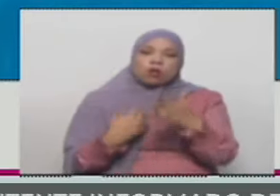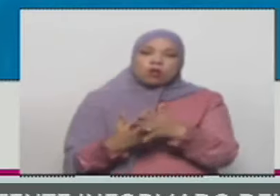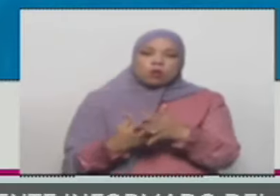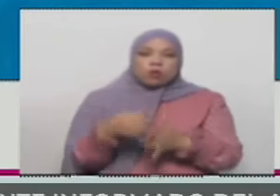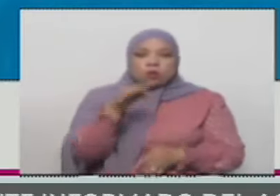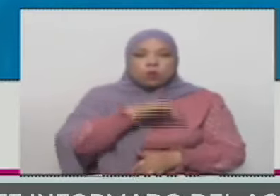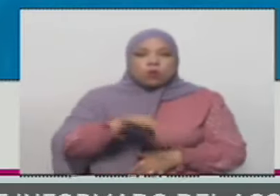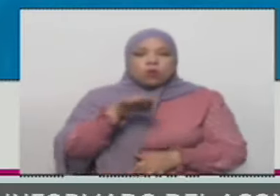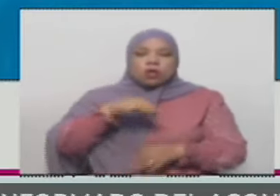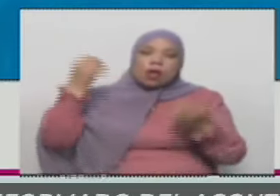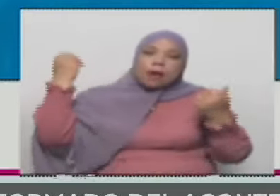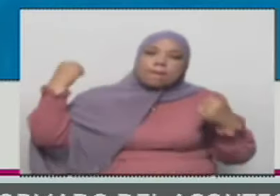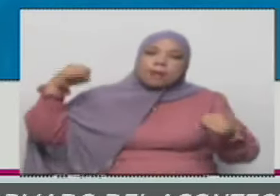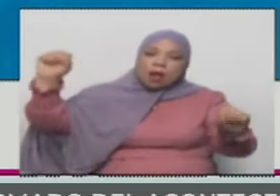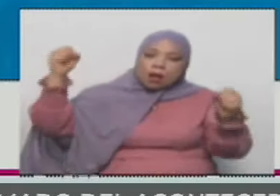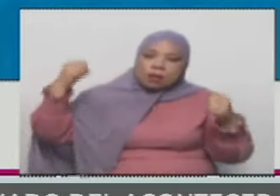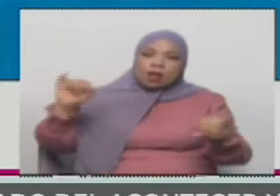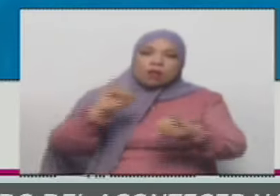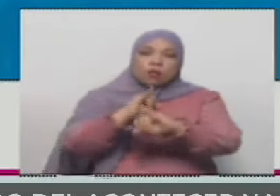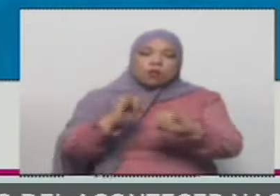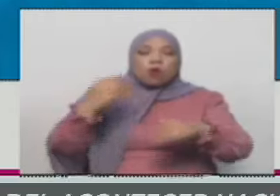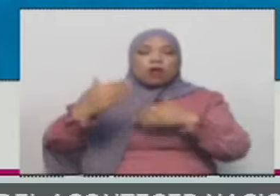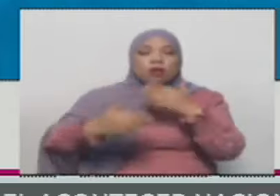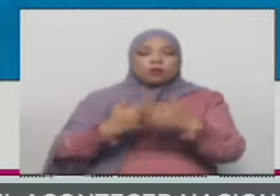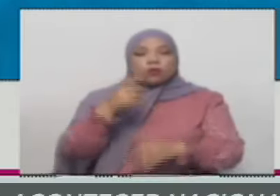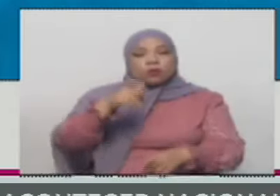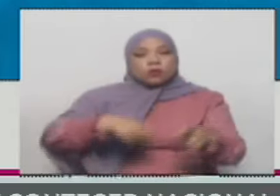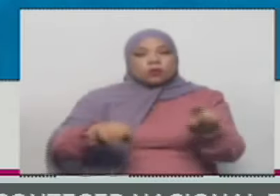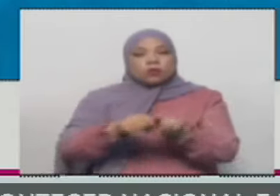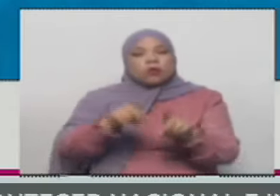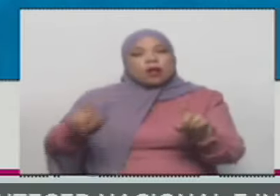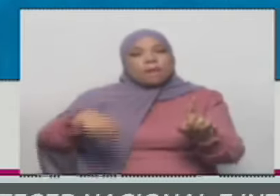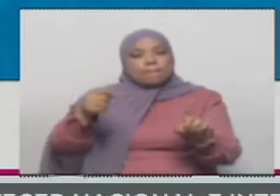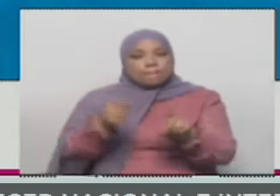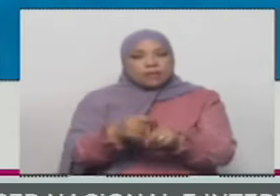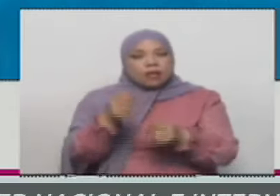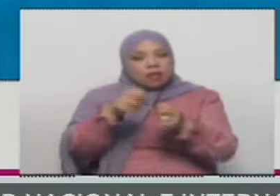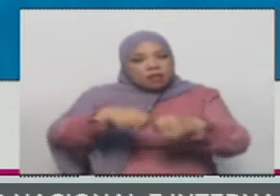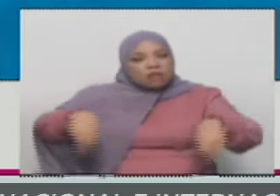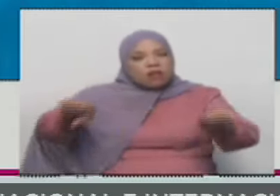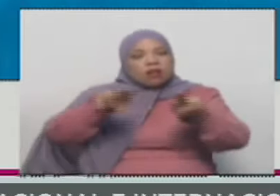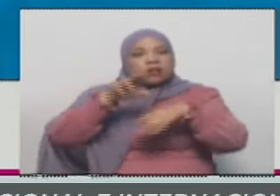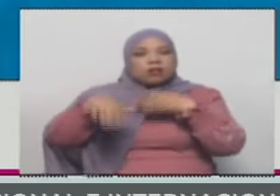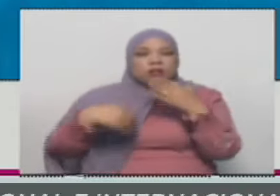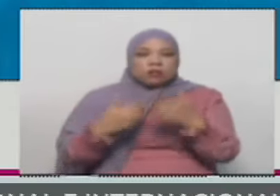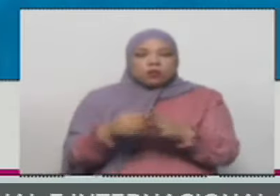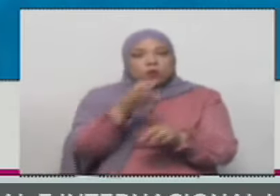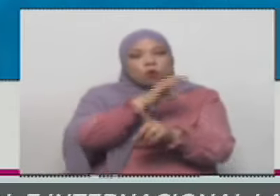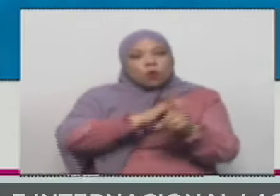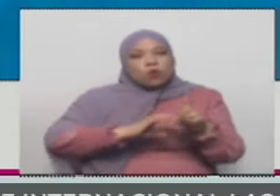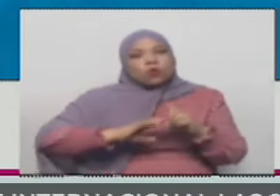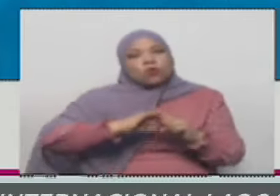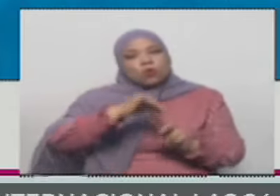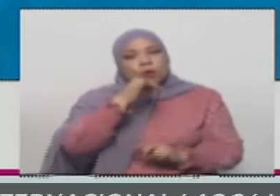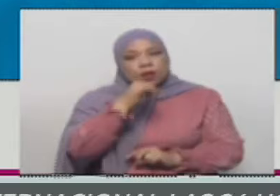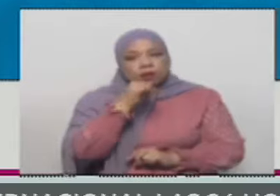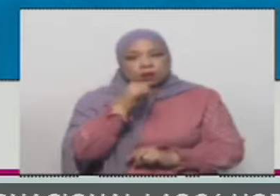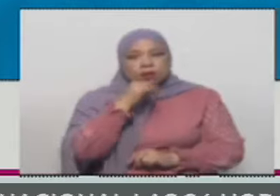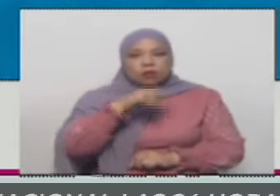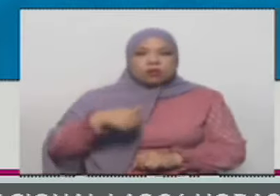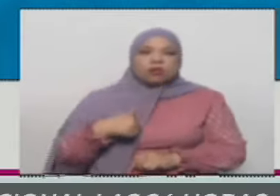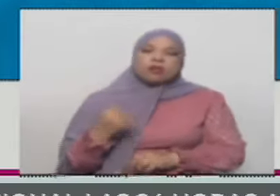con ejército. La independencia de esta época es espiritual, es de valores, es cultural.